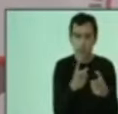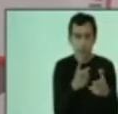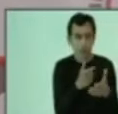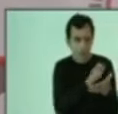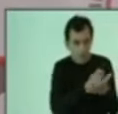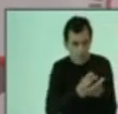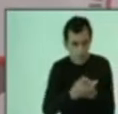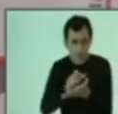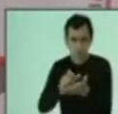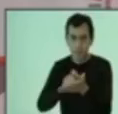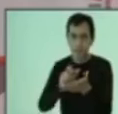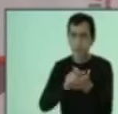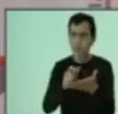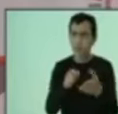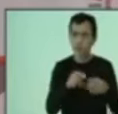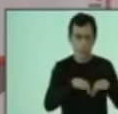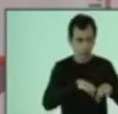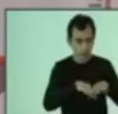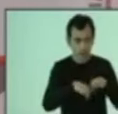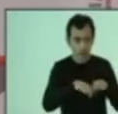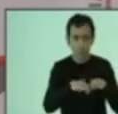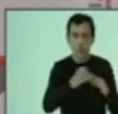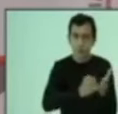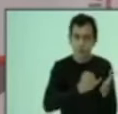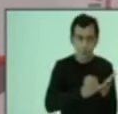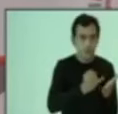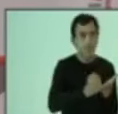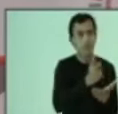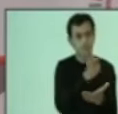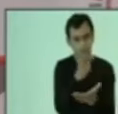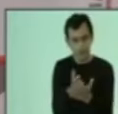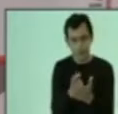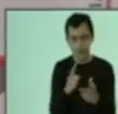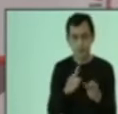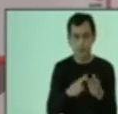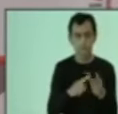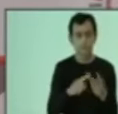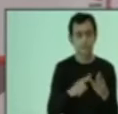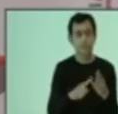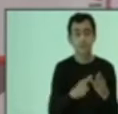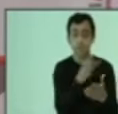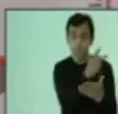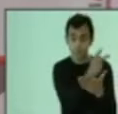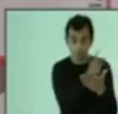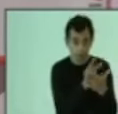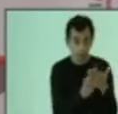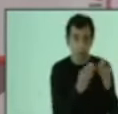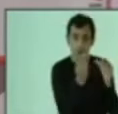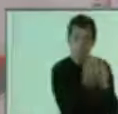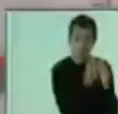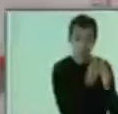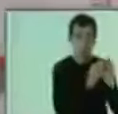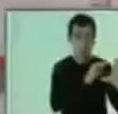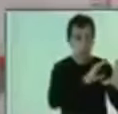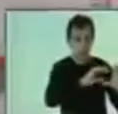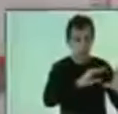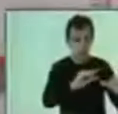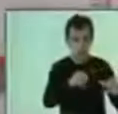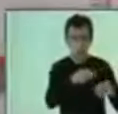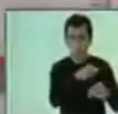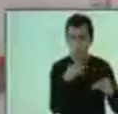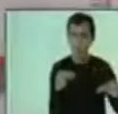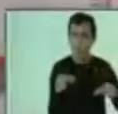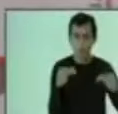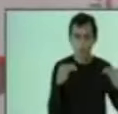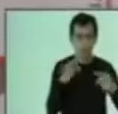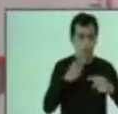la generación de empleo formal. Se invertirá en programas de capacitación de las micro y pequeñas